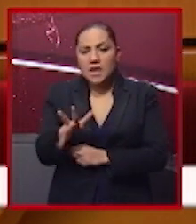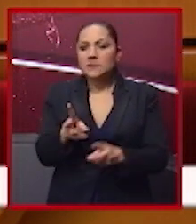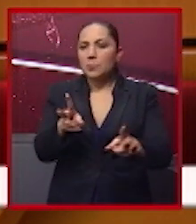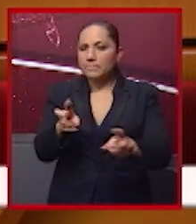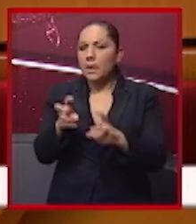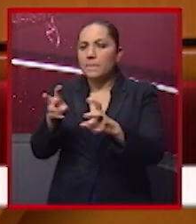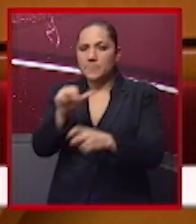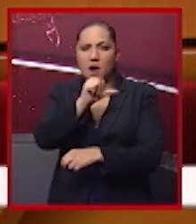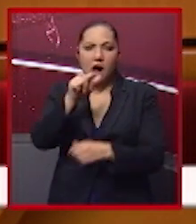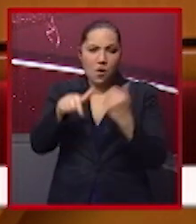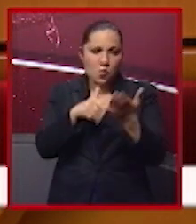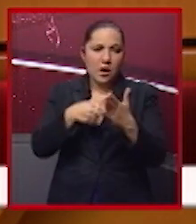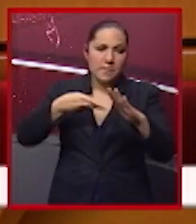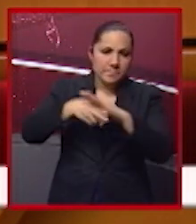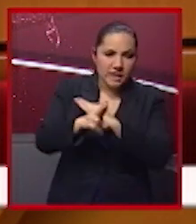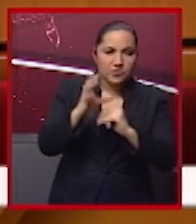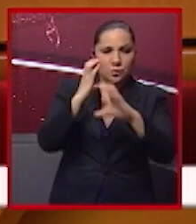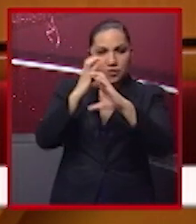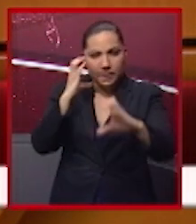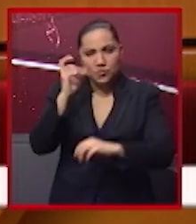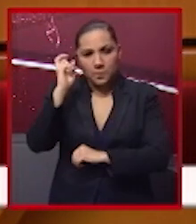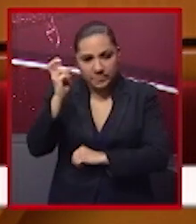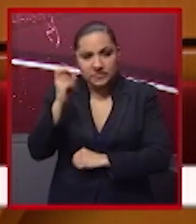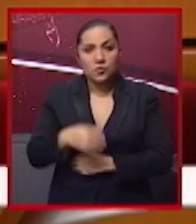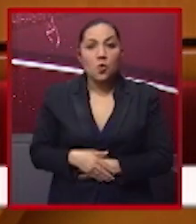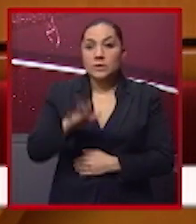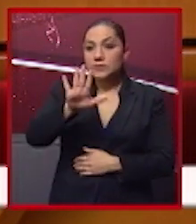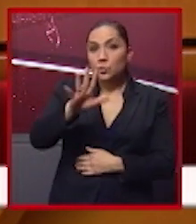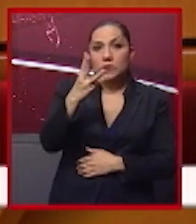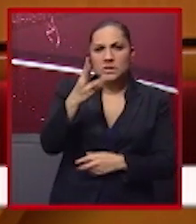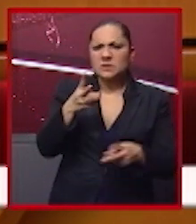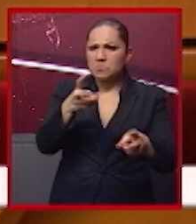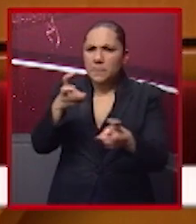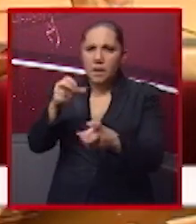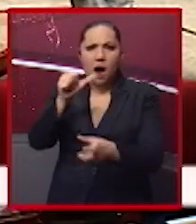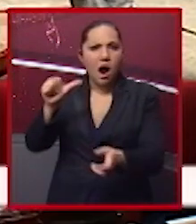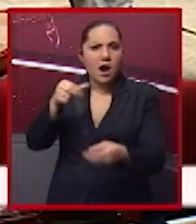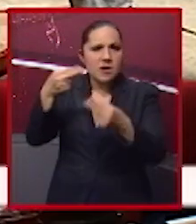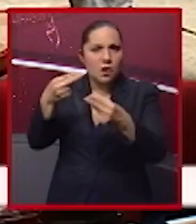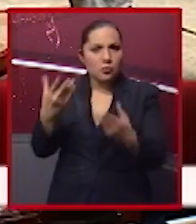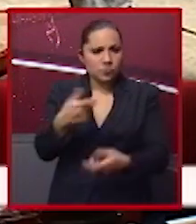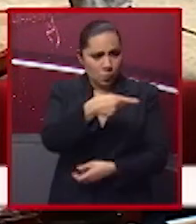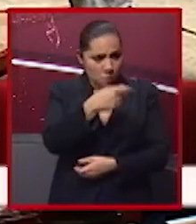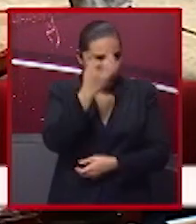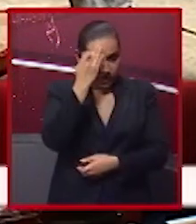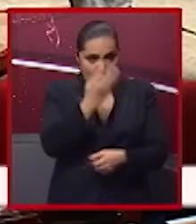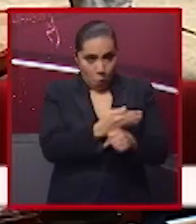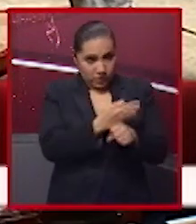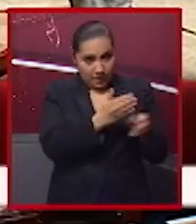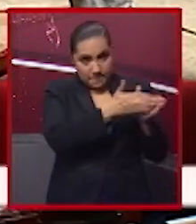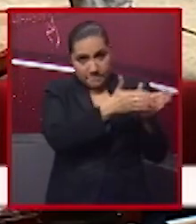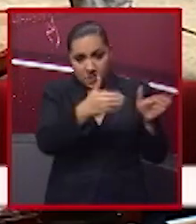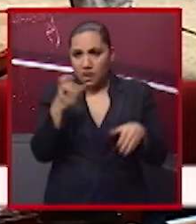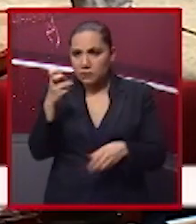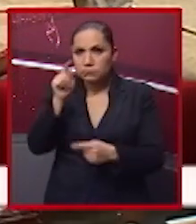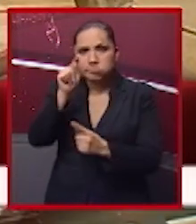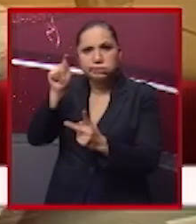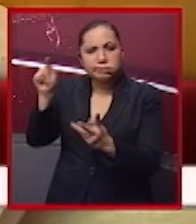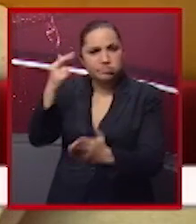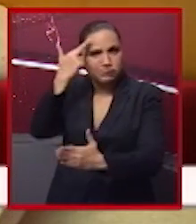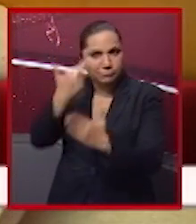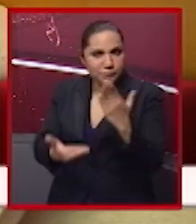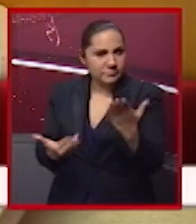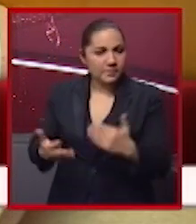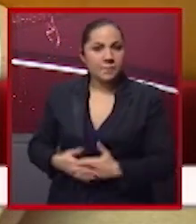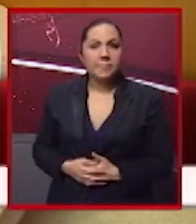transporte público y 53 en distintos negocios. Por parte del Partido de la Revolución Democrática, el senador